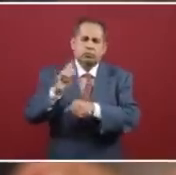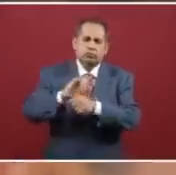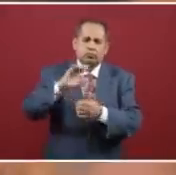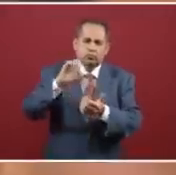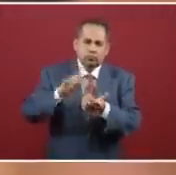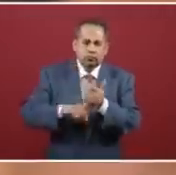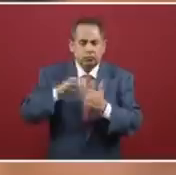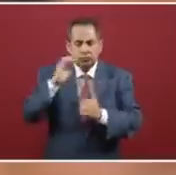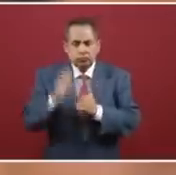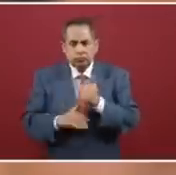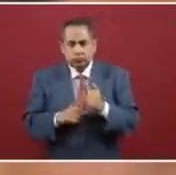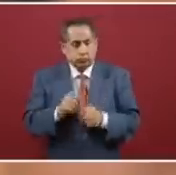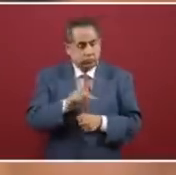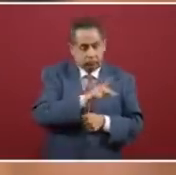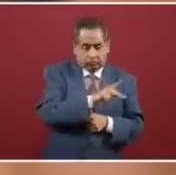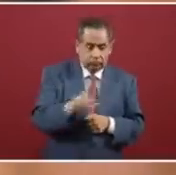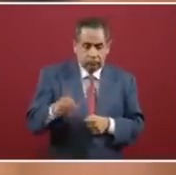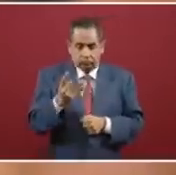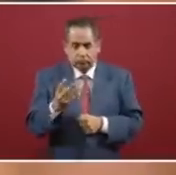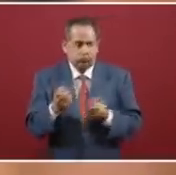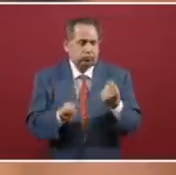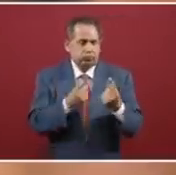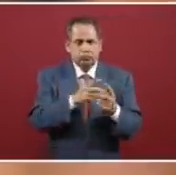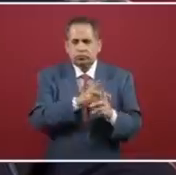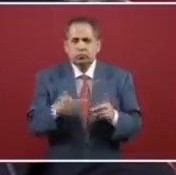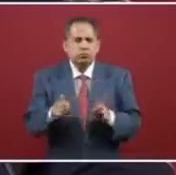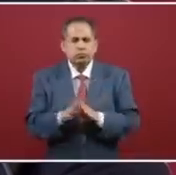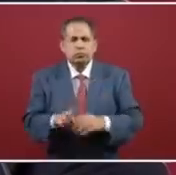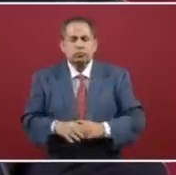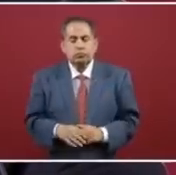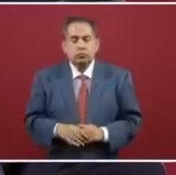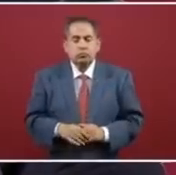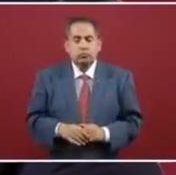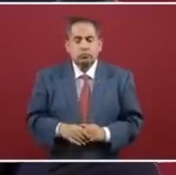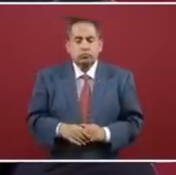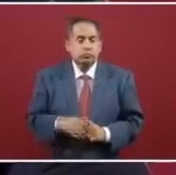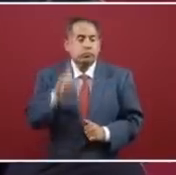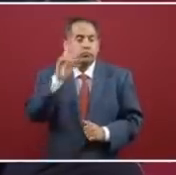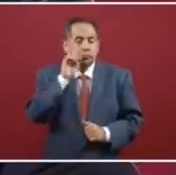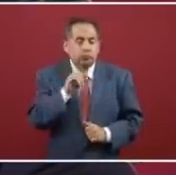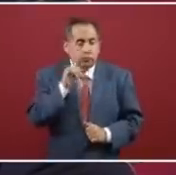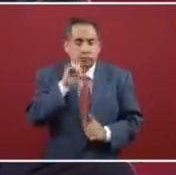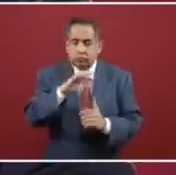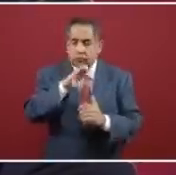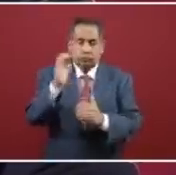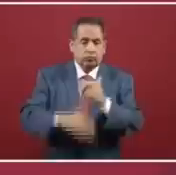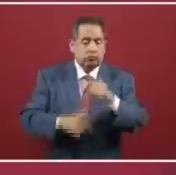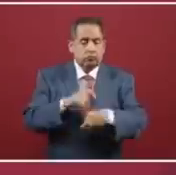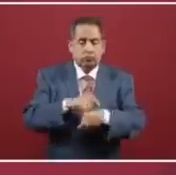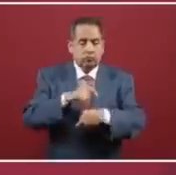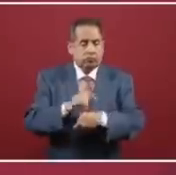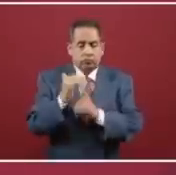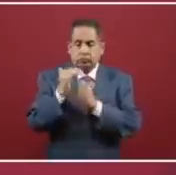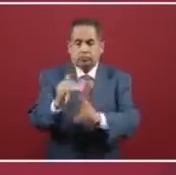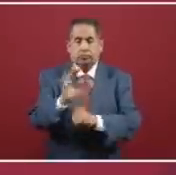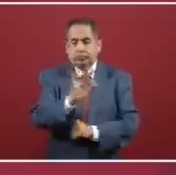prórroga y si fue a las 4 empresas o sólo algunas se vence mañana el plazo